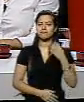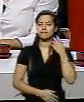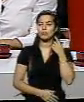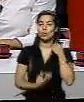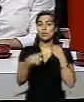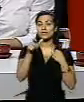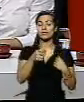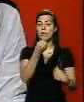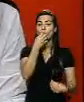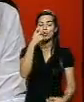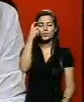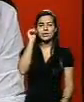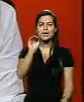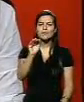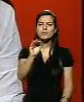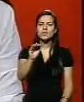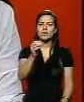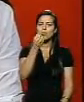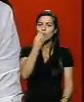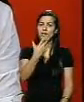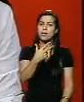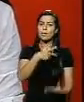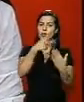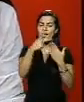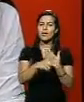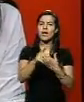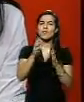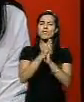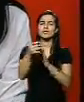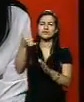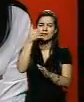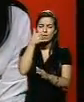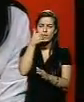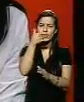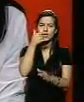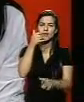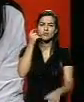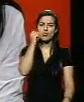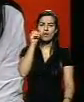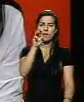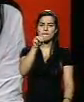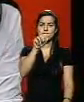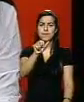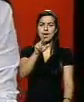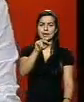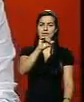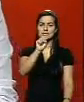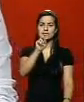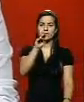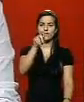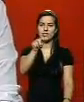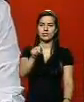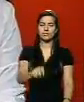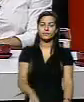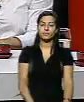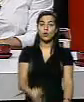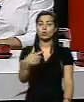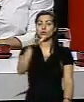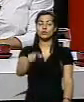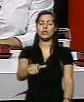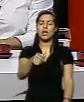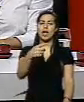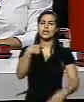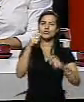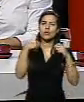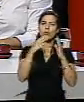Buen día, blanca, oigo su programa. Mire, ¿será que me puede llamar este teléfono? Es Marisbebri Piñango. Sí, camarada. Pueblo, Aristóbulo,